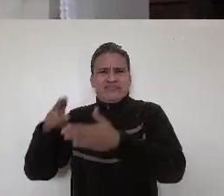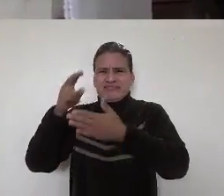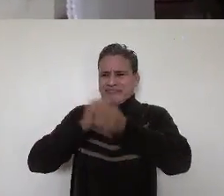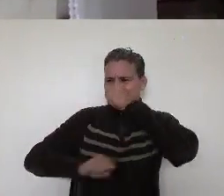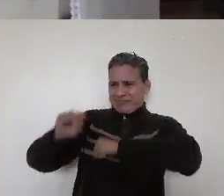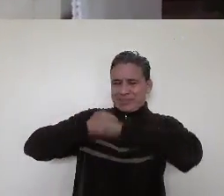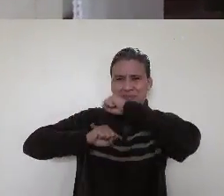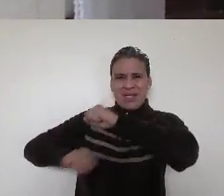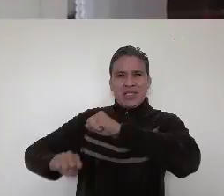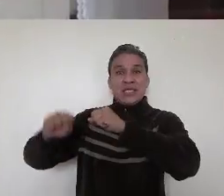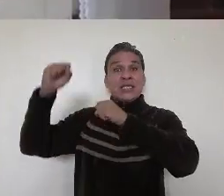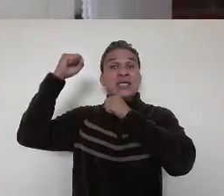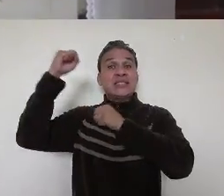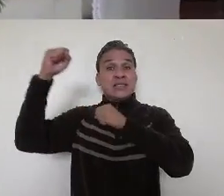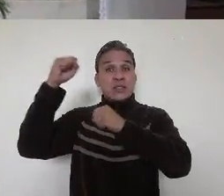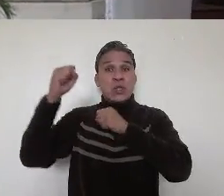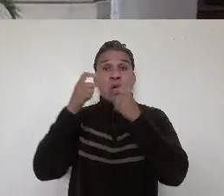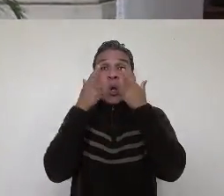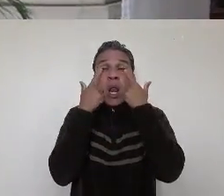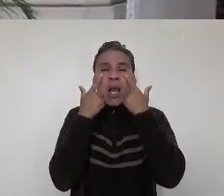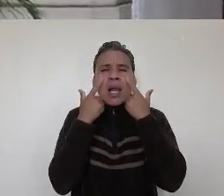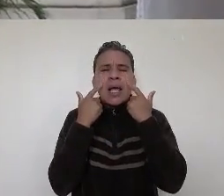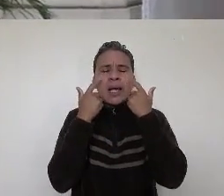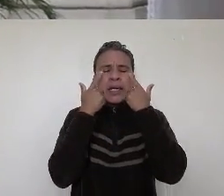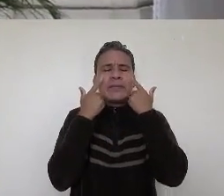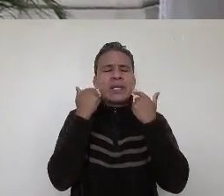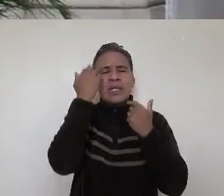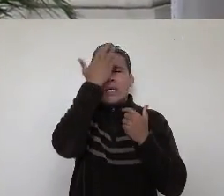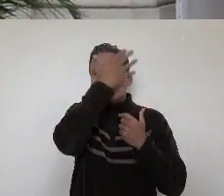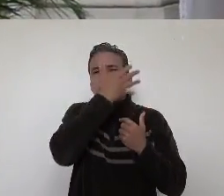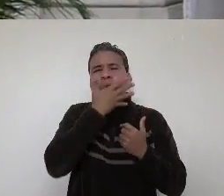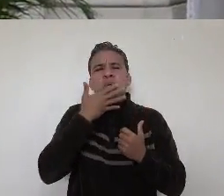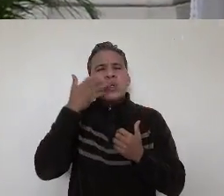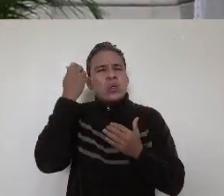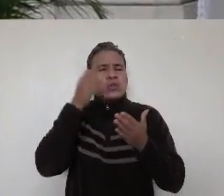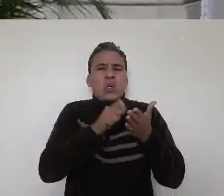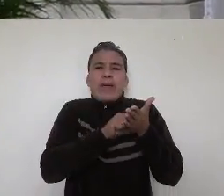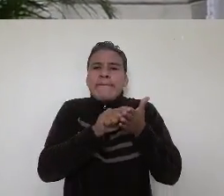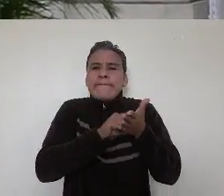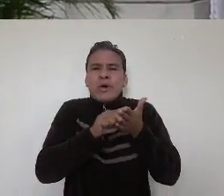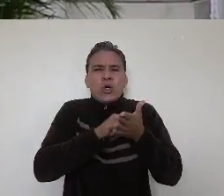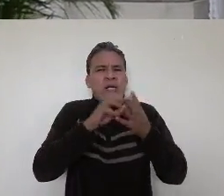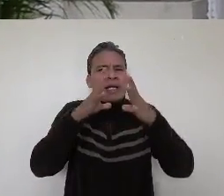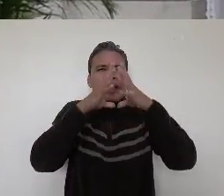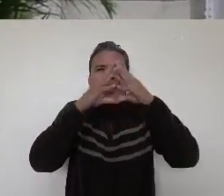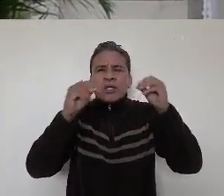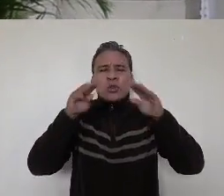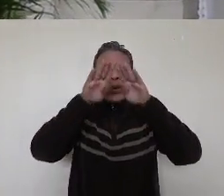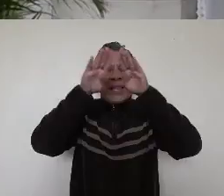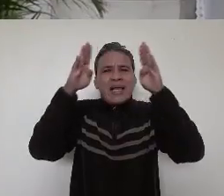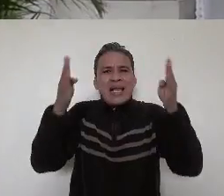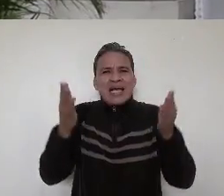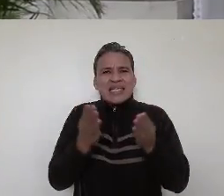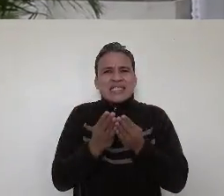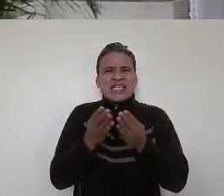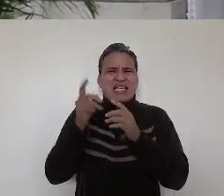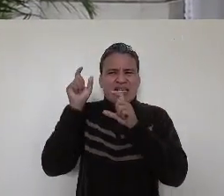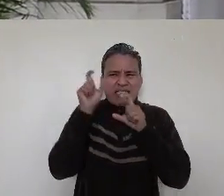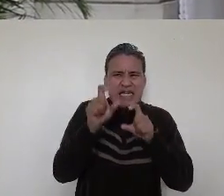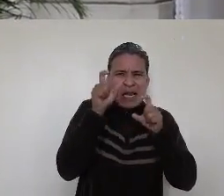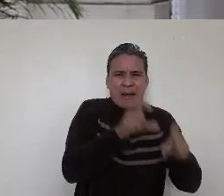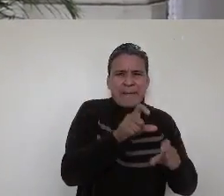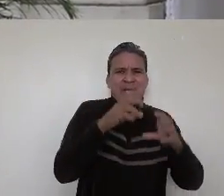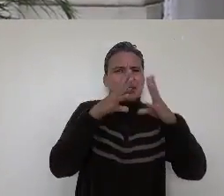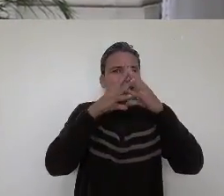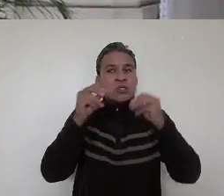enjugará las lágrimas de todos los rostros y borrará de toda la tierra la afrenta de su pueblo. Así lo ha dicho